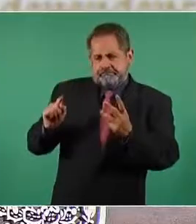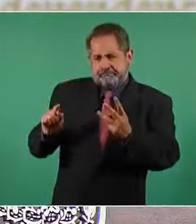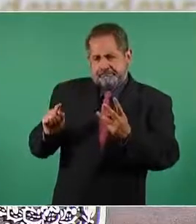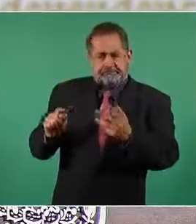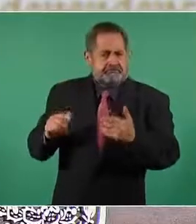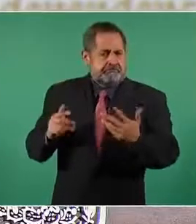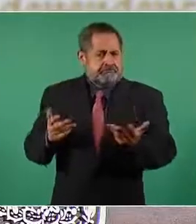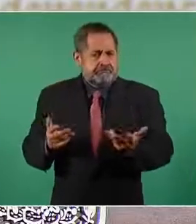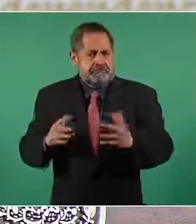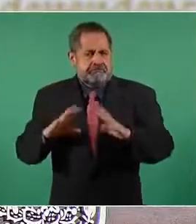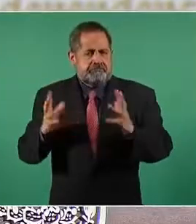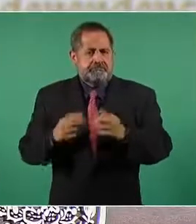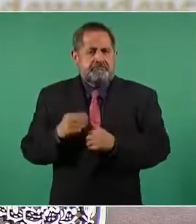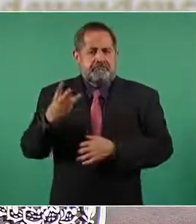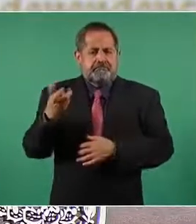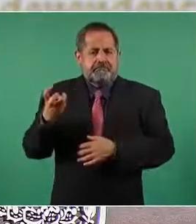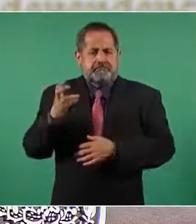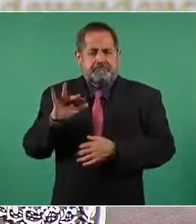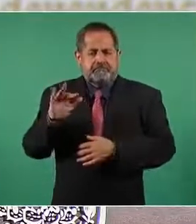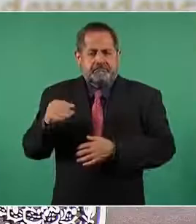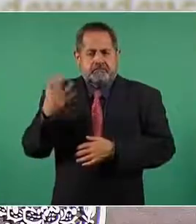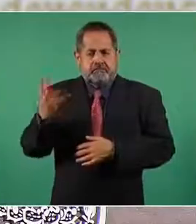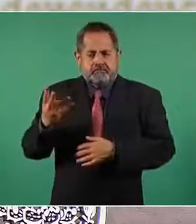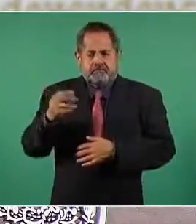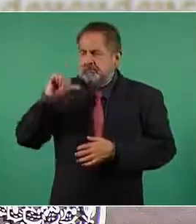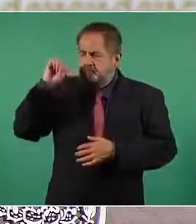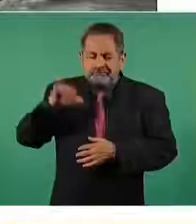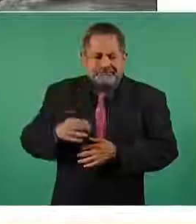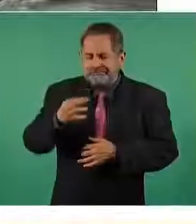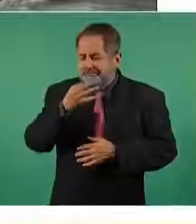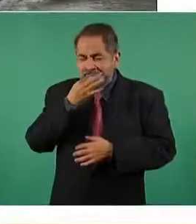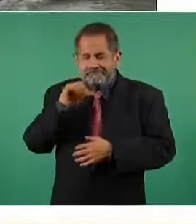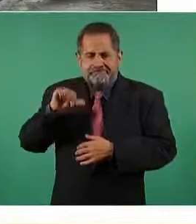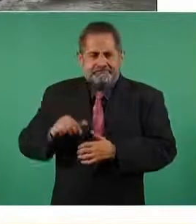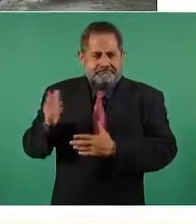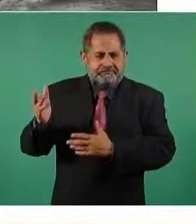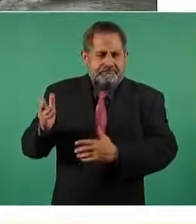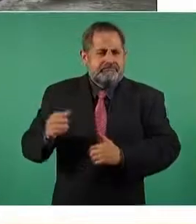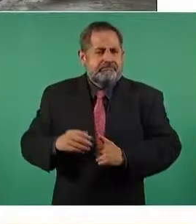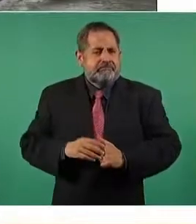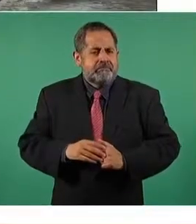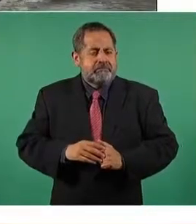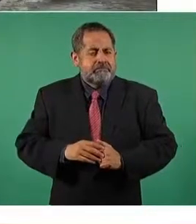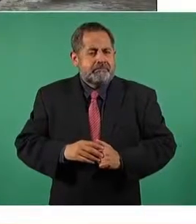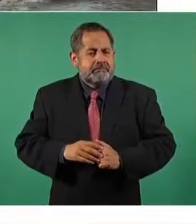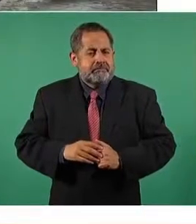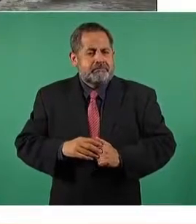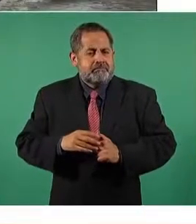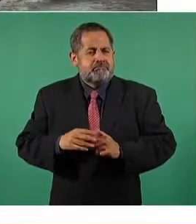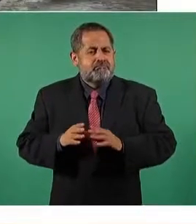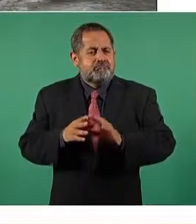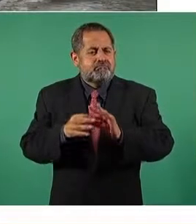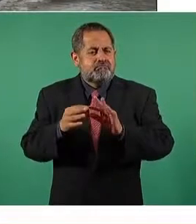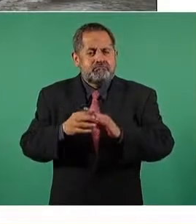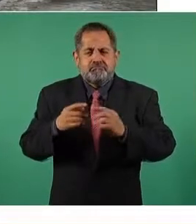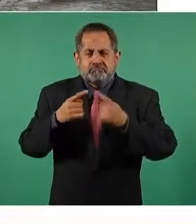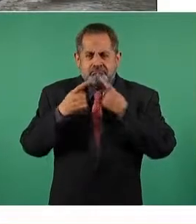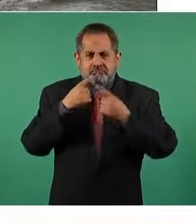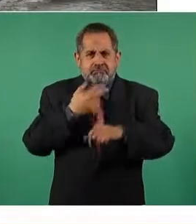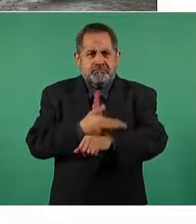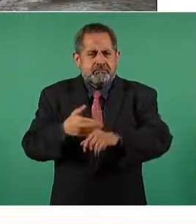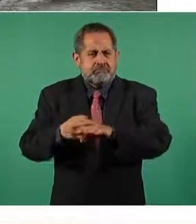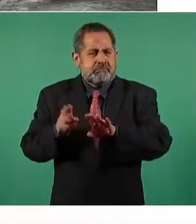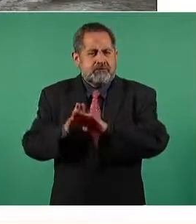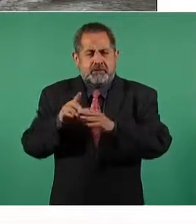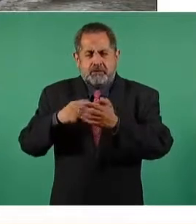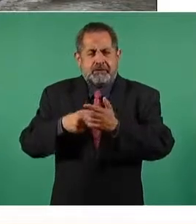este número, 354 son de atención inmediata. Esto quiere decir que se trata de acciones de rápida respuesta